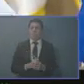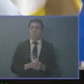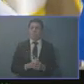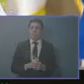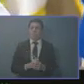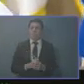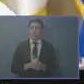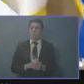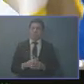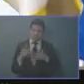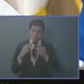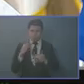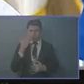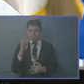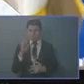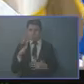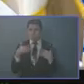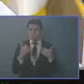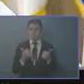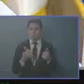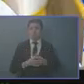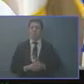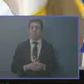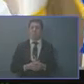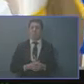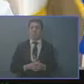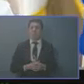y para que no pongan en riesgo su salud.